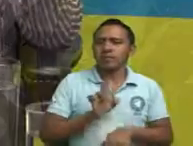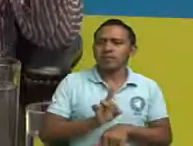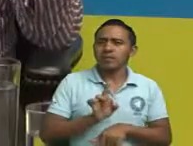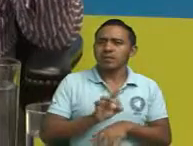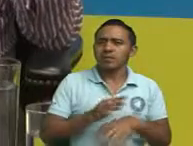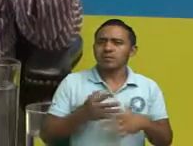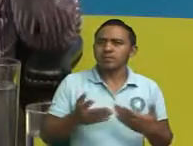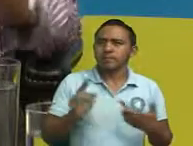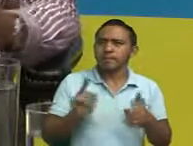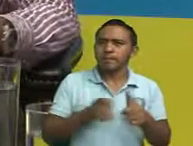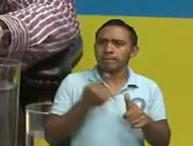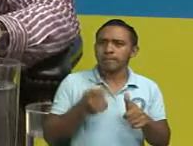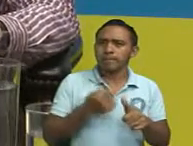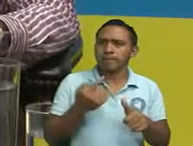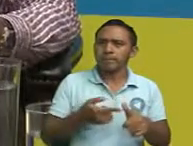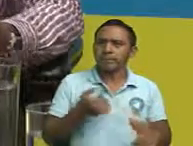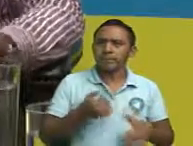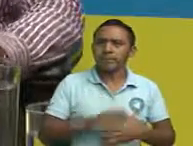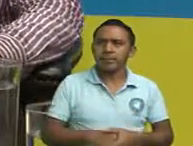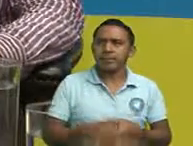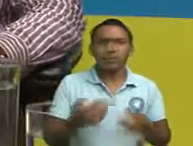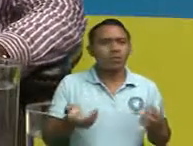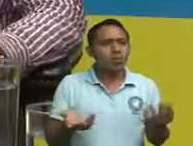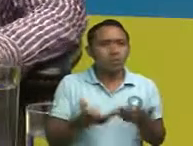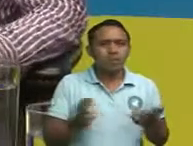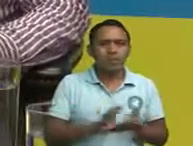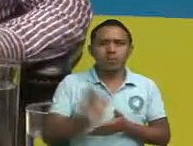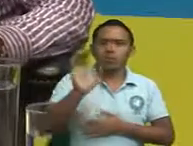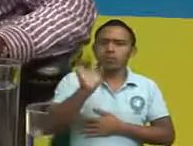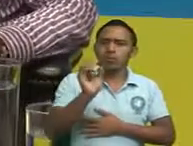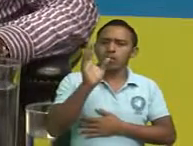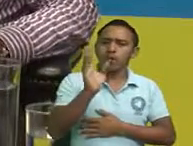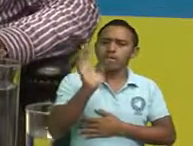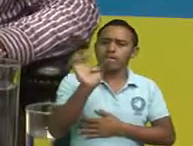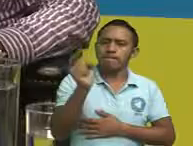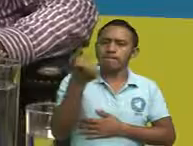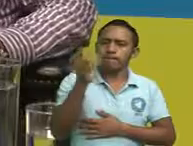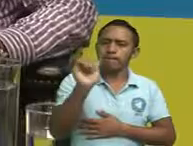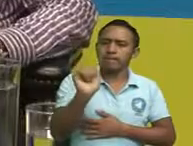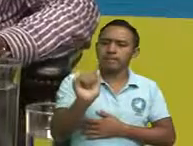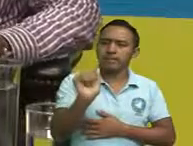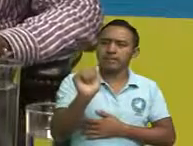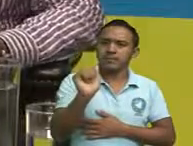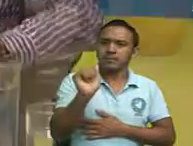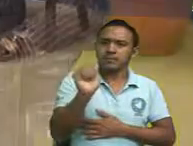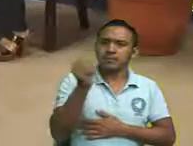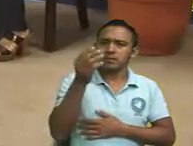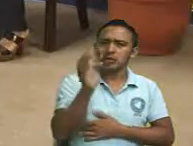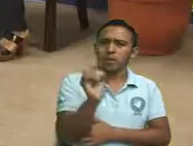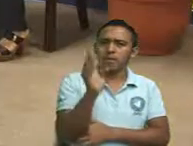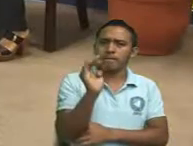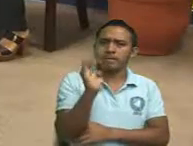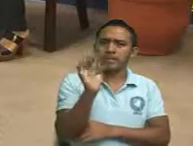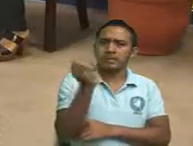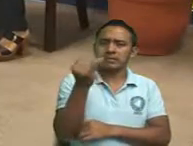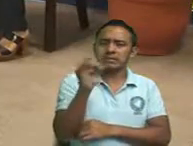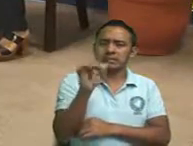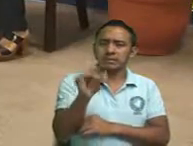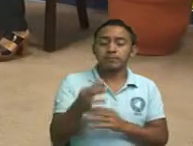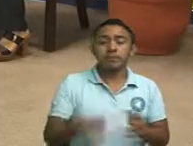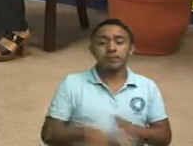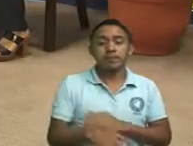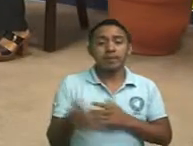hablar primeramente de la obesidad, tenemos que hablar como una antesala que tiene que ver